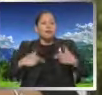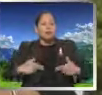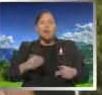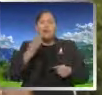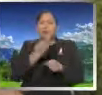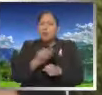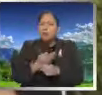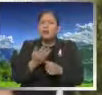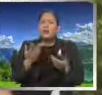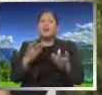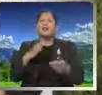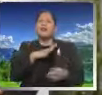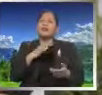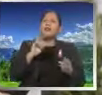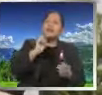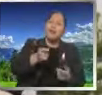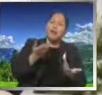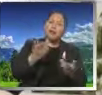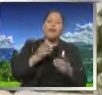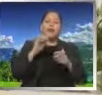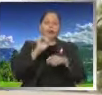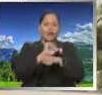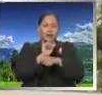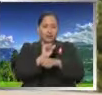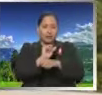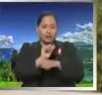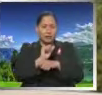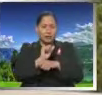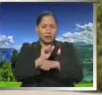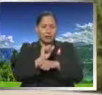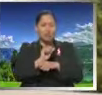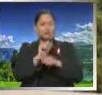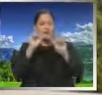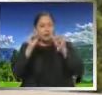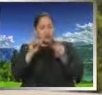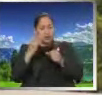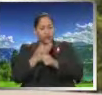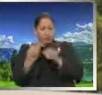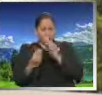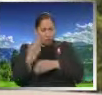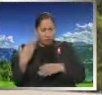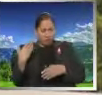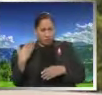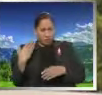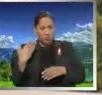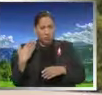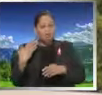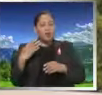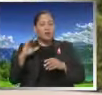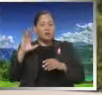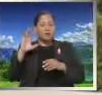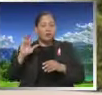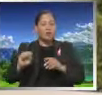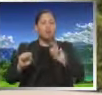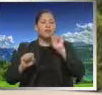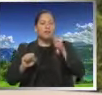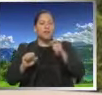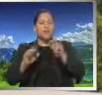en ese momento. Entonces los artistas, el arte contemporáneo se basa muchísimo sobre todo en la base